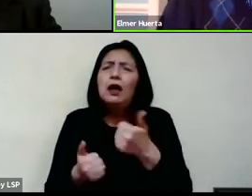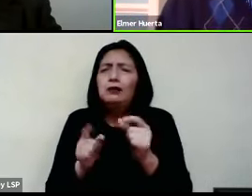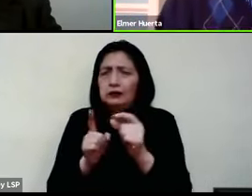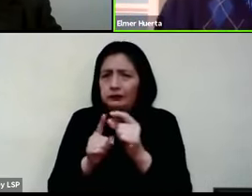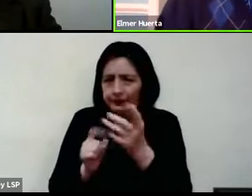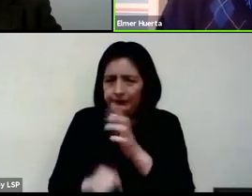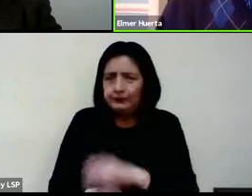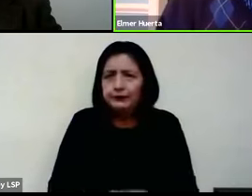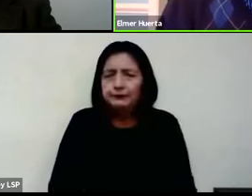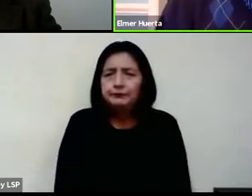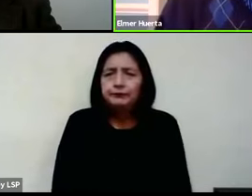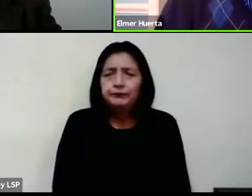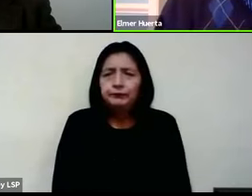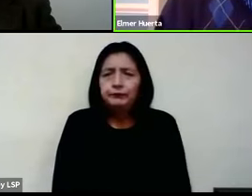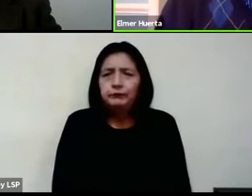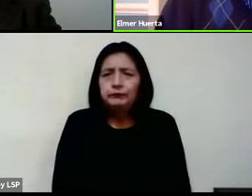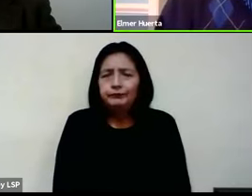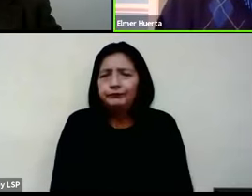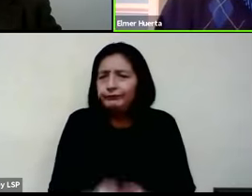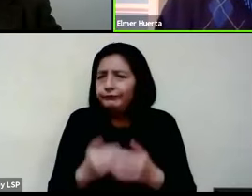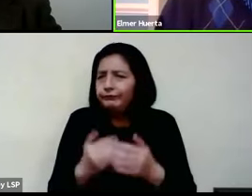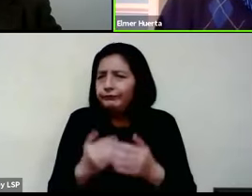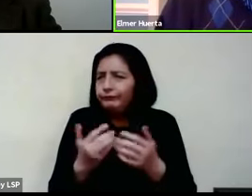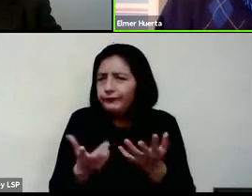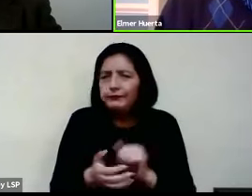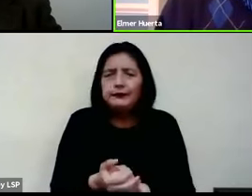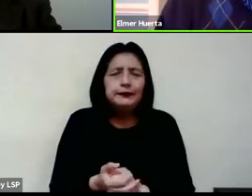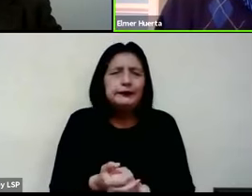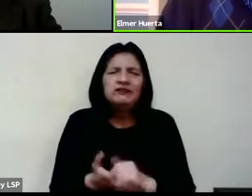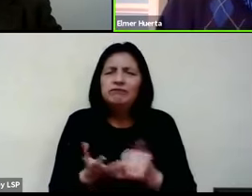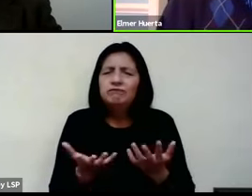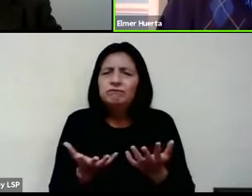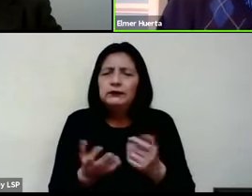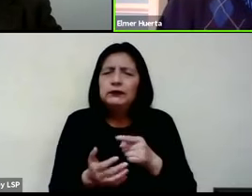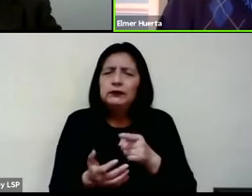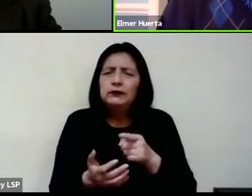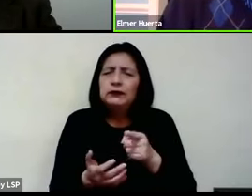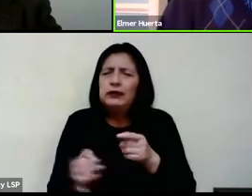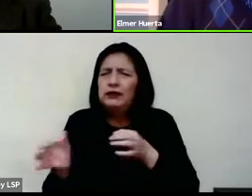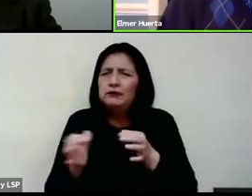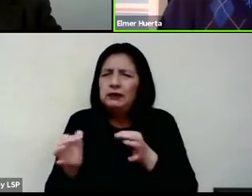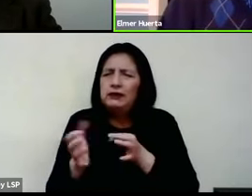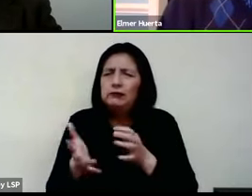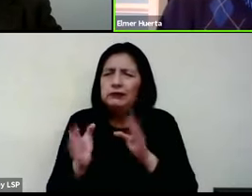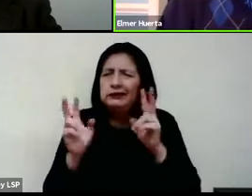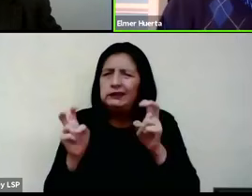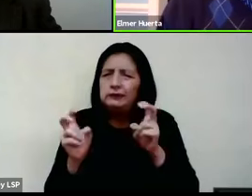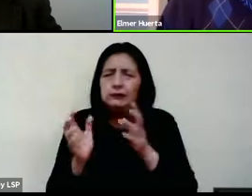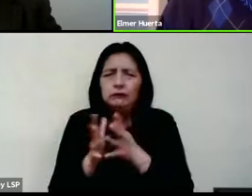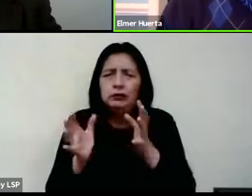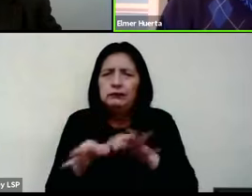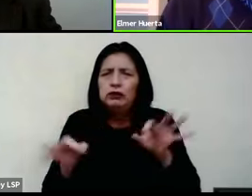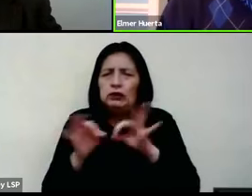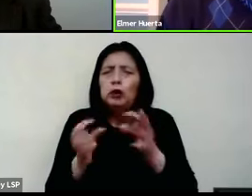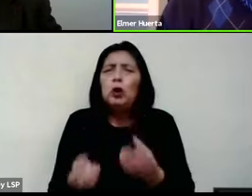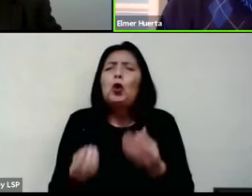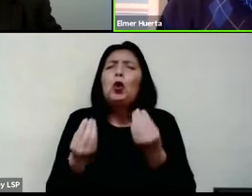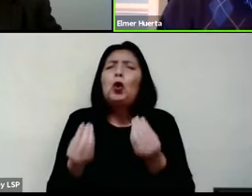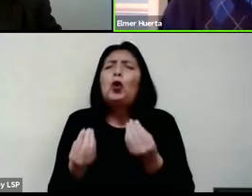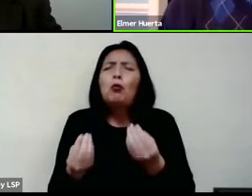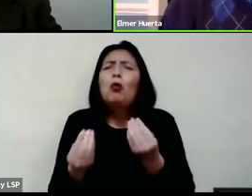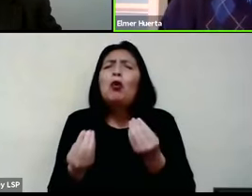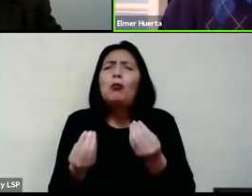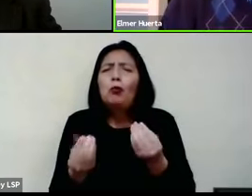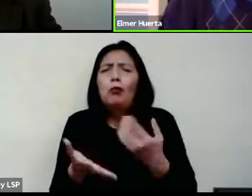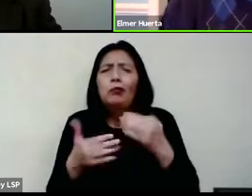palabritas para que toquemos el tema tan importante de cómo manejar esta enfermedad